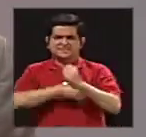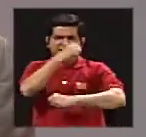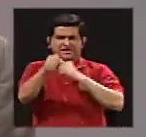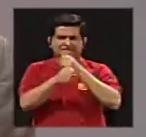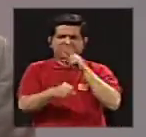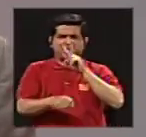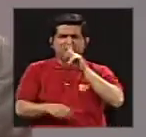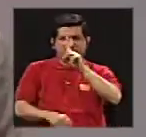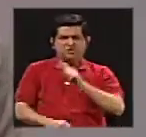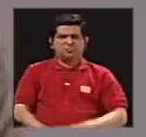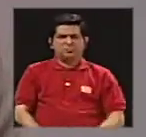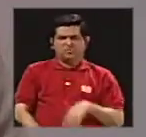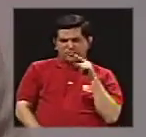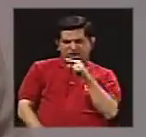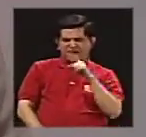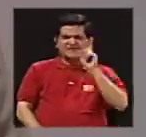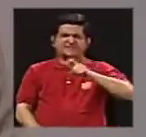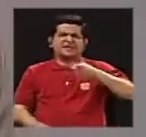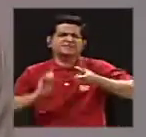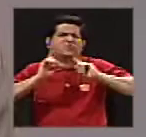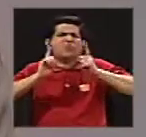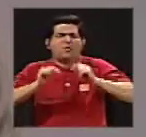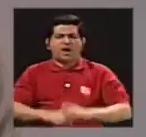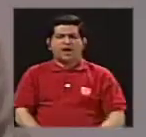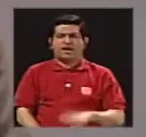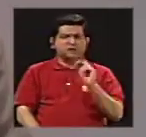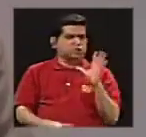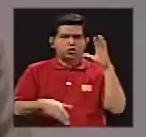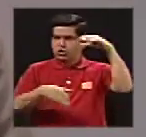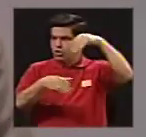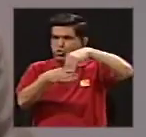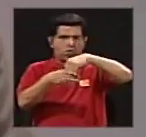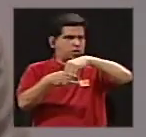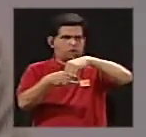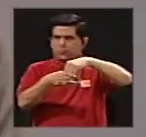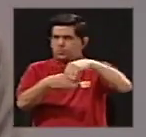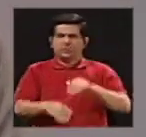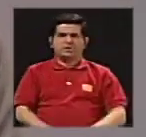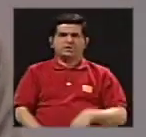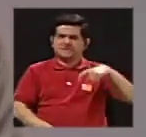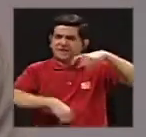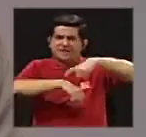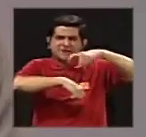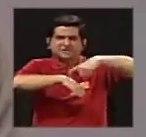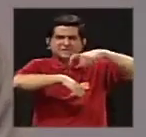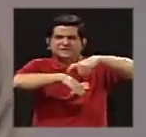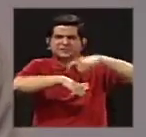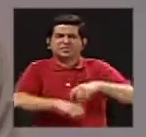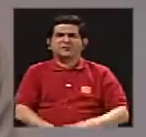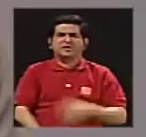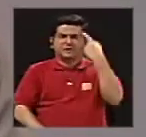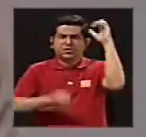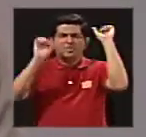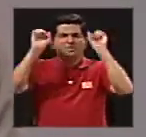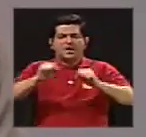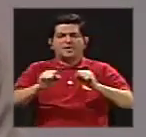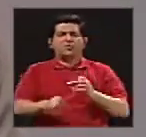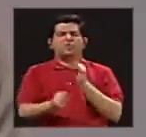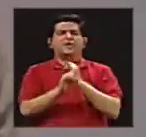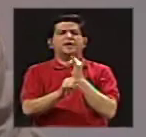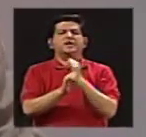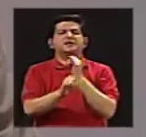necesidades del Siglo 21 que no están contempladas en este momento para hacer que esta